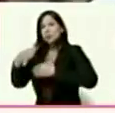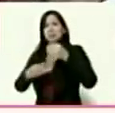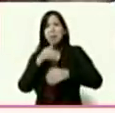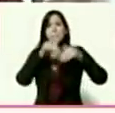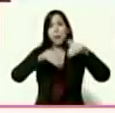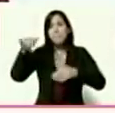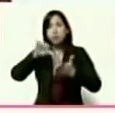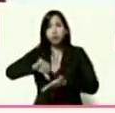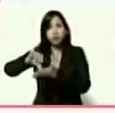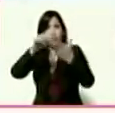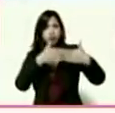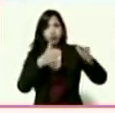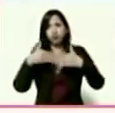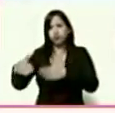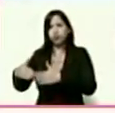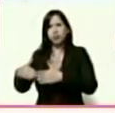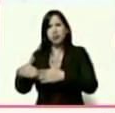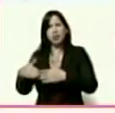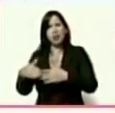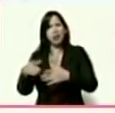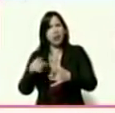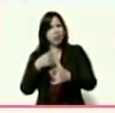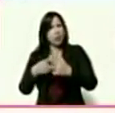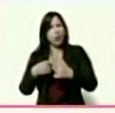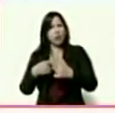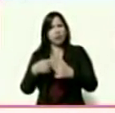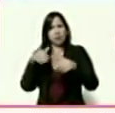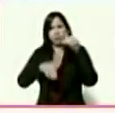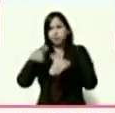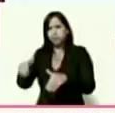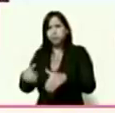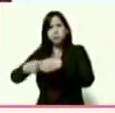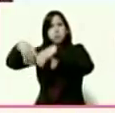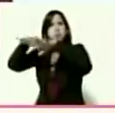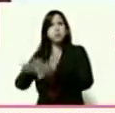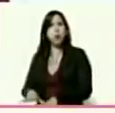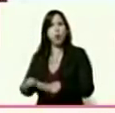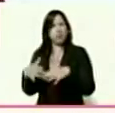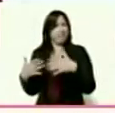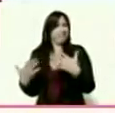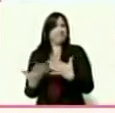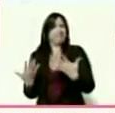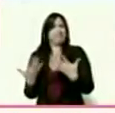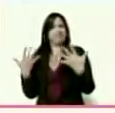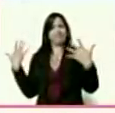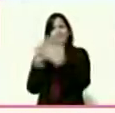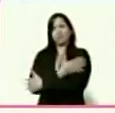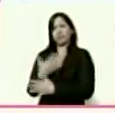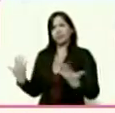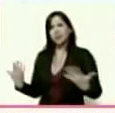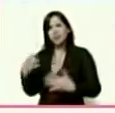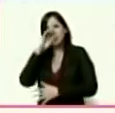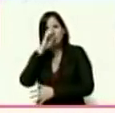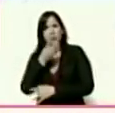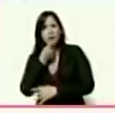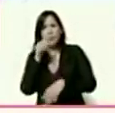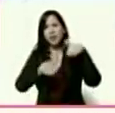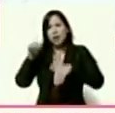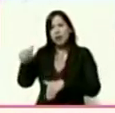centros y de repente en pleno acto fueron suspendidas las elecciones en República